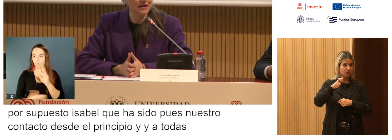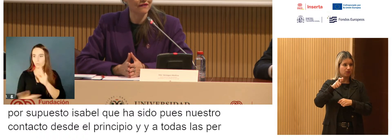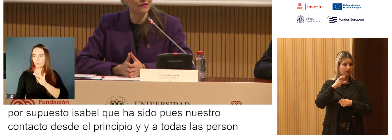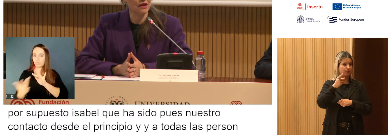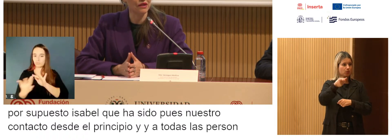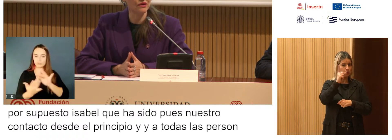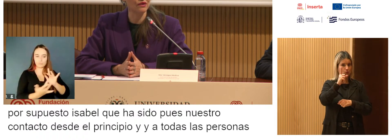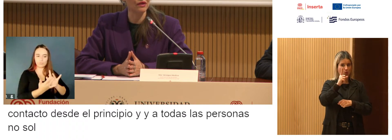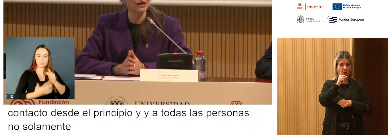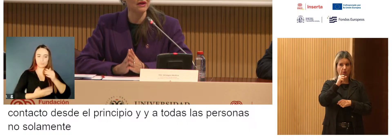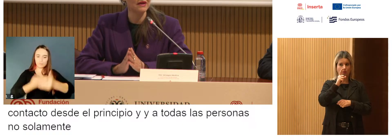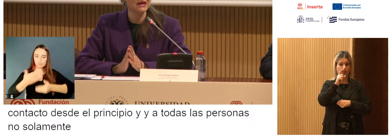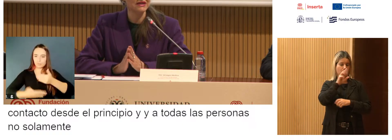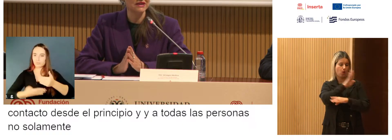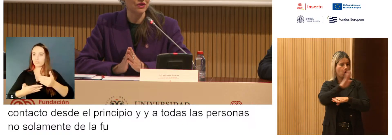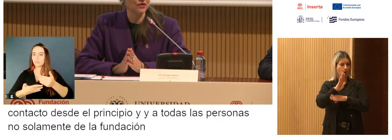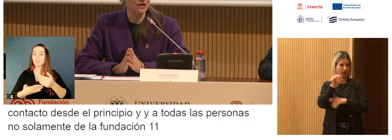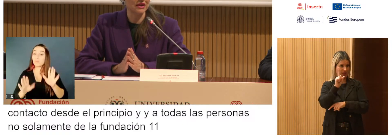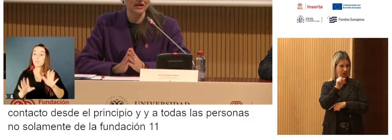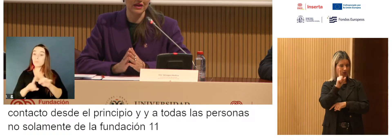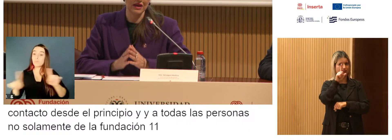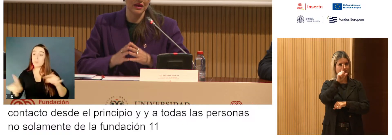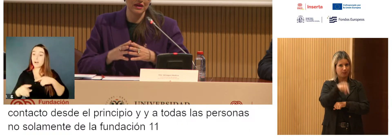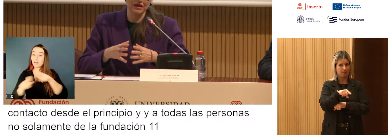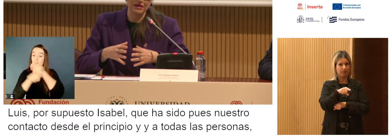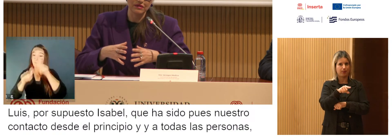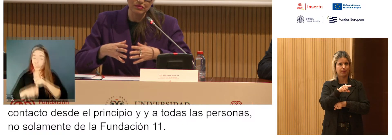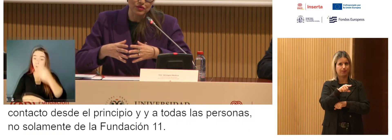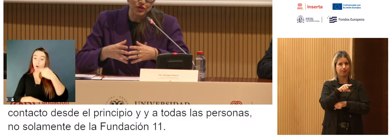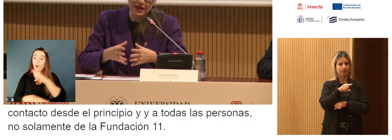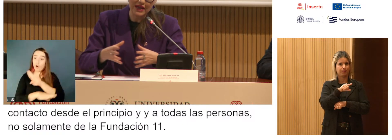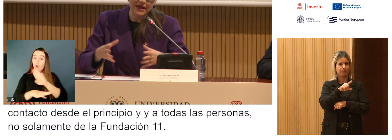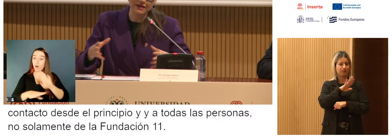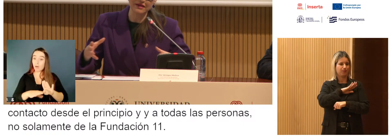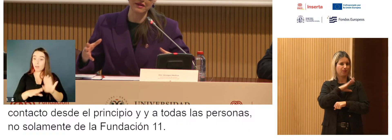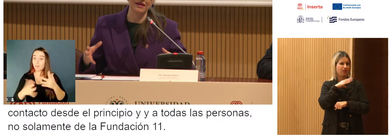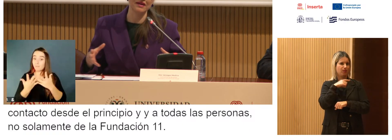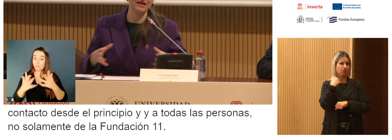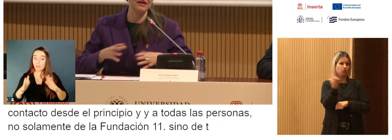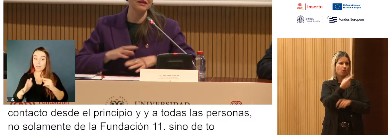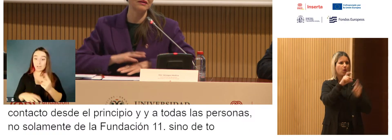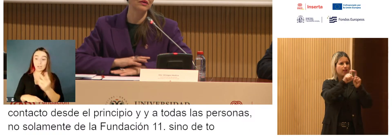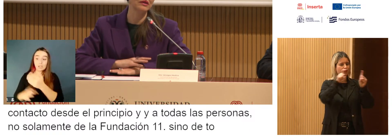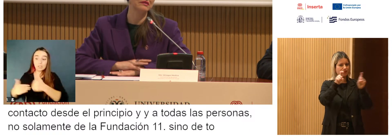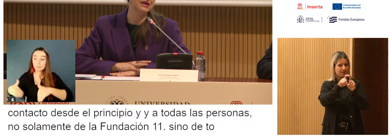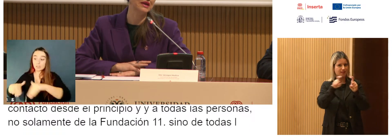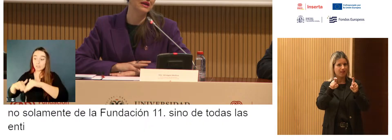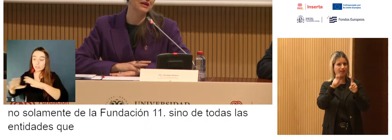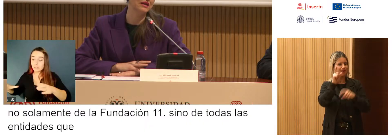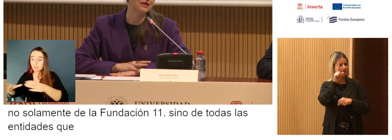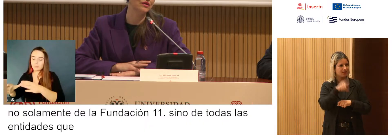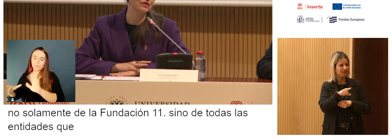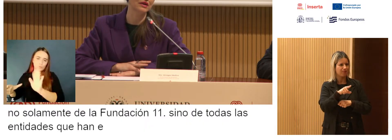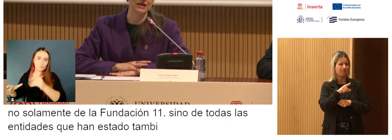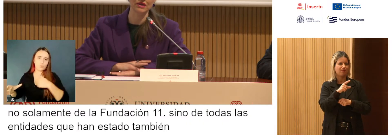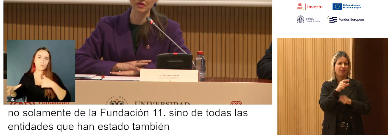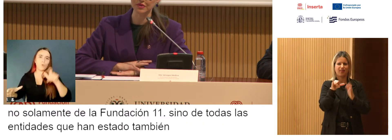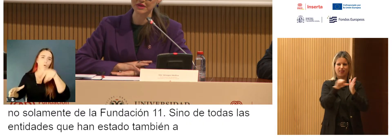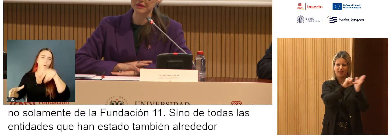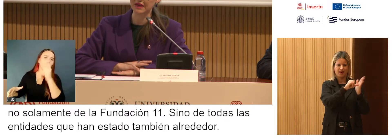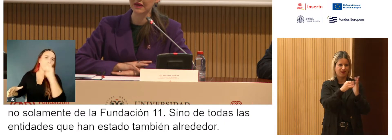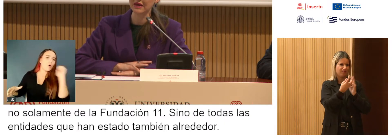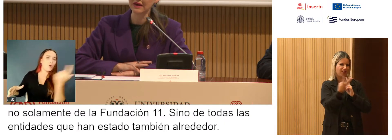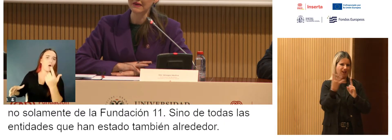solamente de la Fundación 11, sino de todas las entidades que han estado también alrededor, han